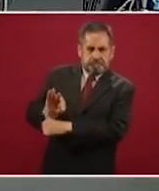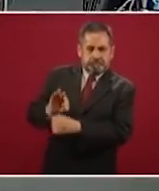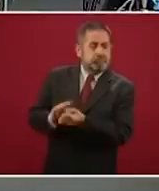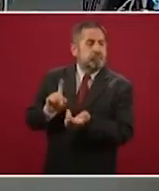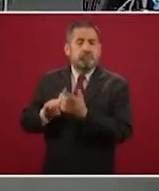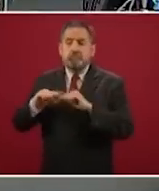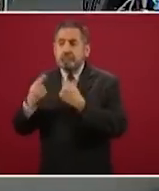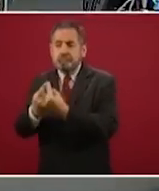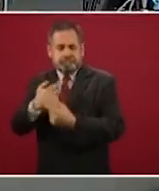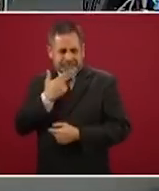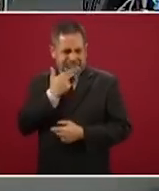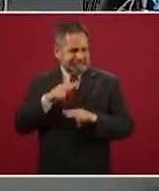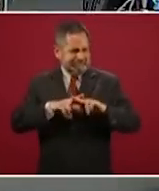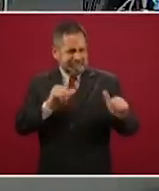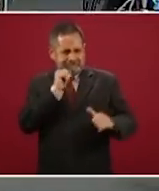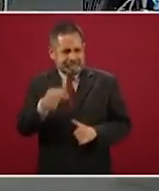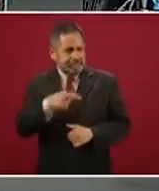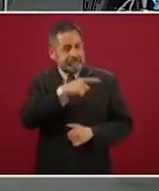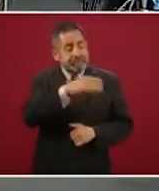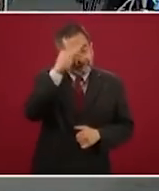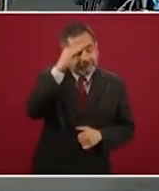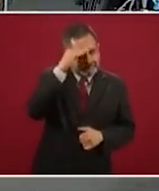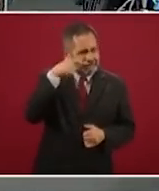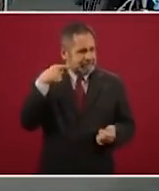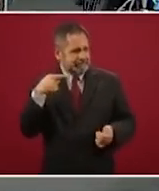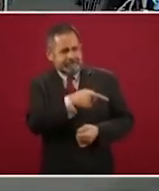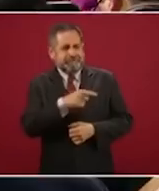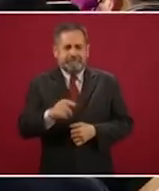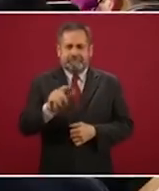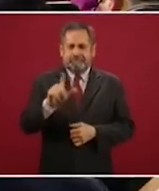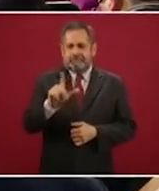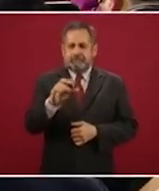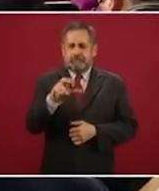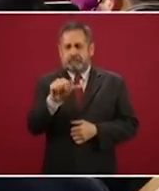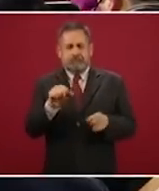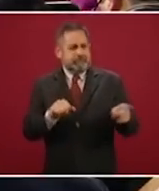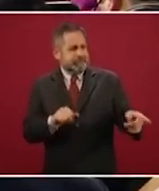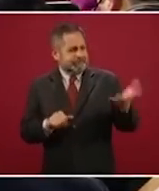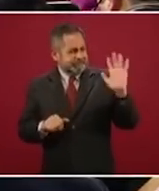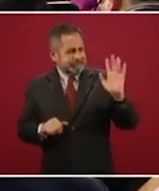amante? Confiese usted, señor Alamán, que no solo el amor…